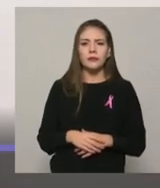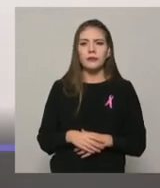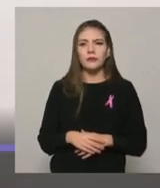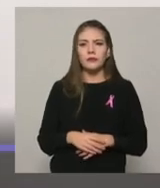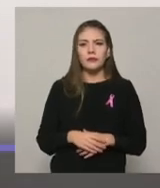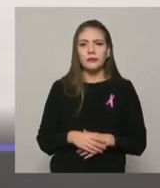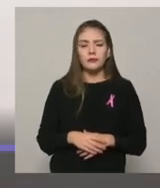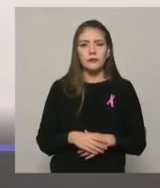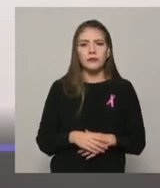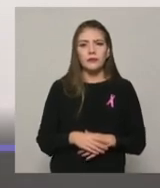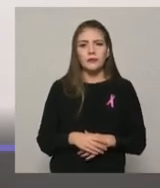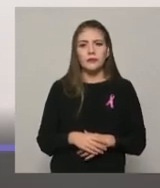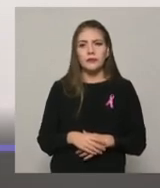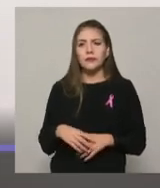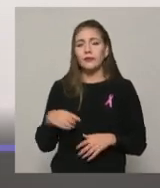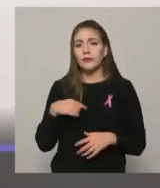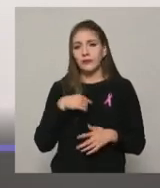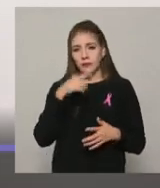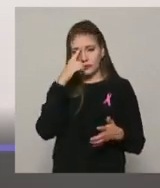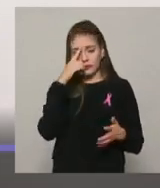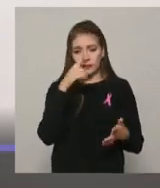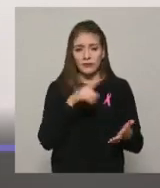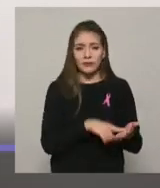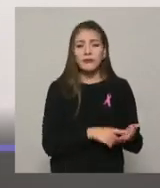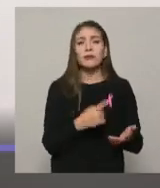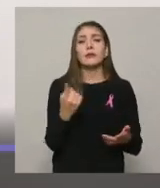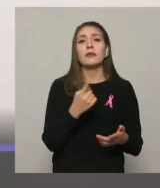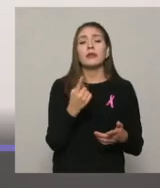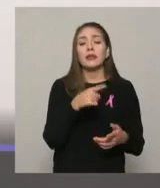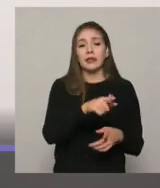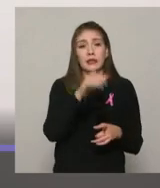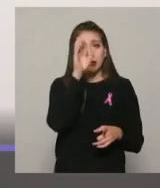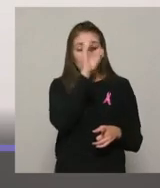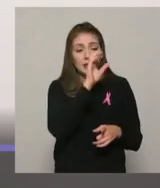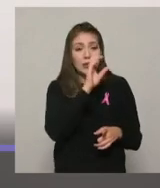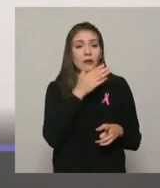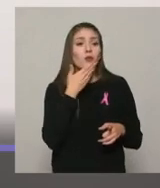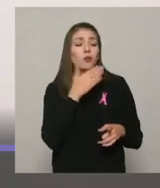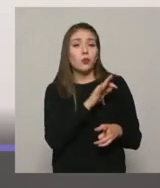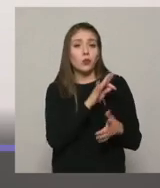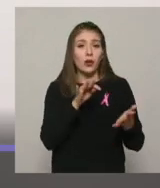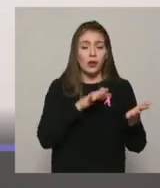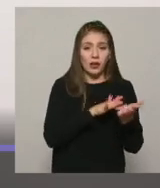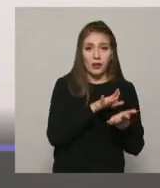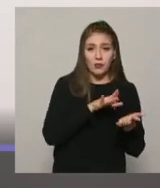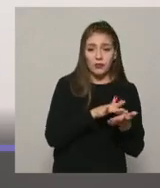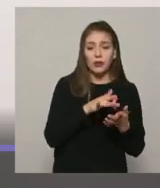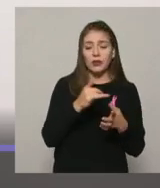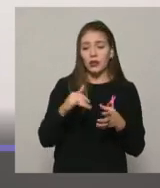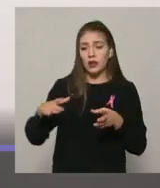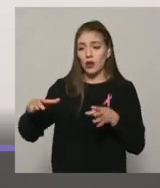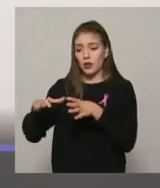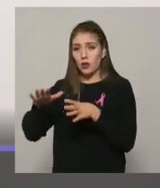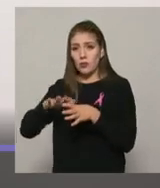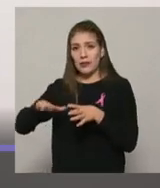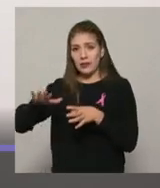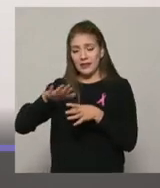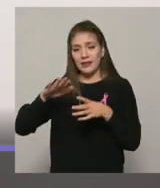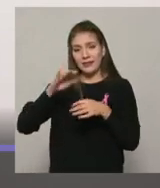puede beneficiar a la propia ciencia y a toda la comunidad científica es